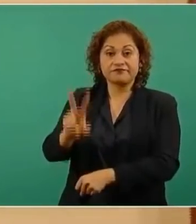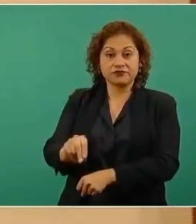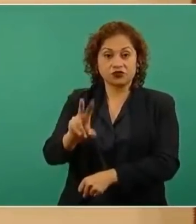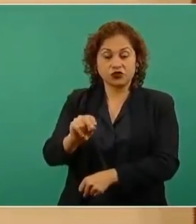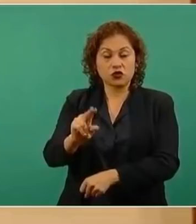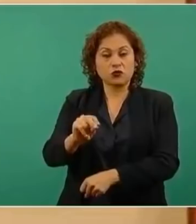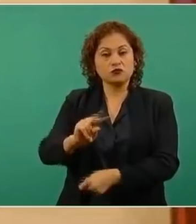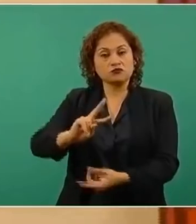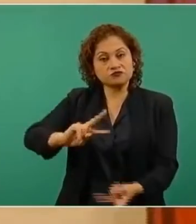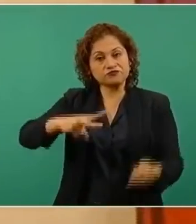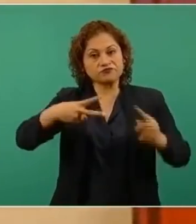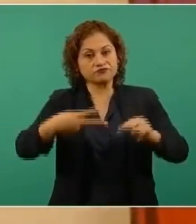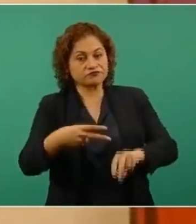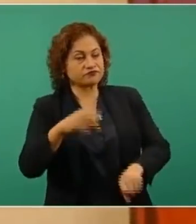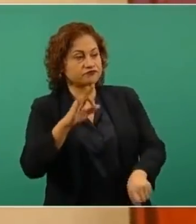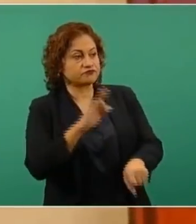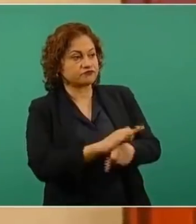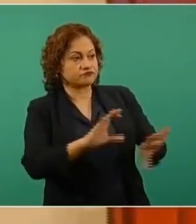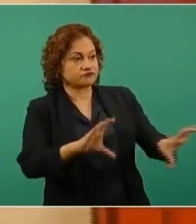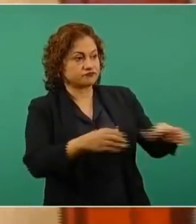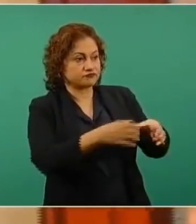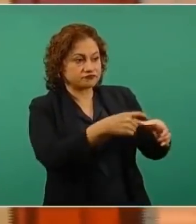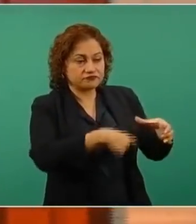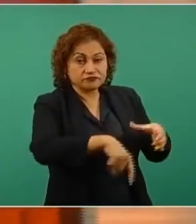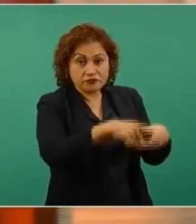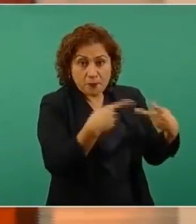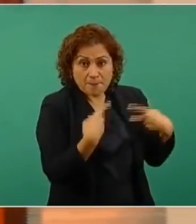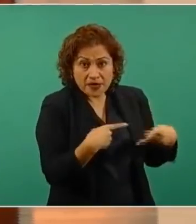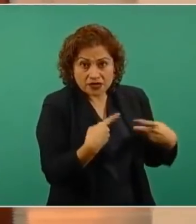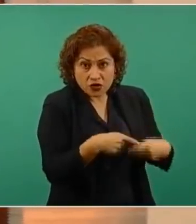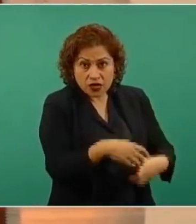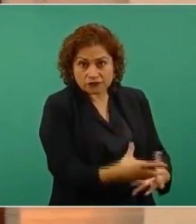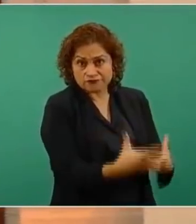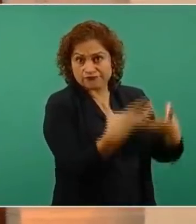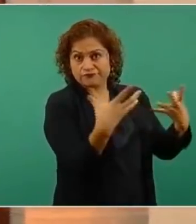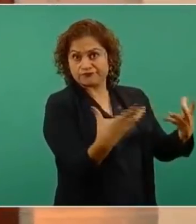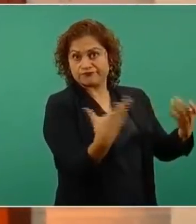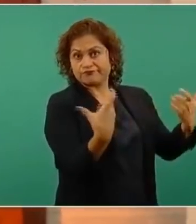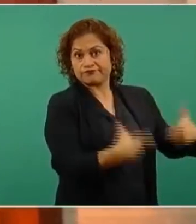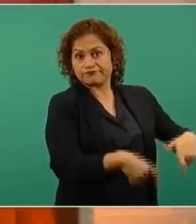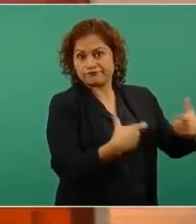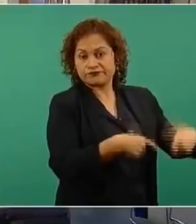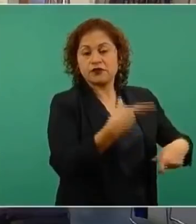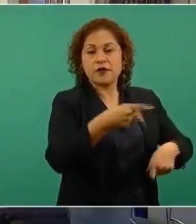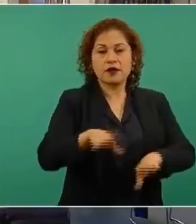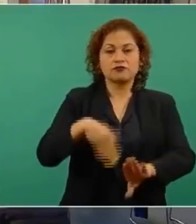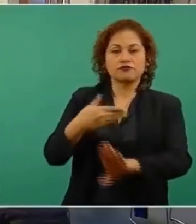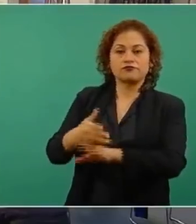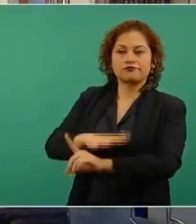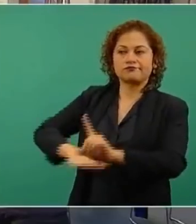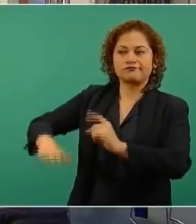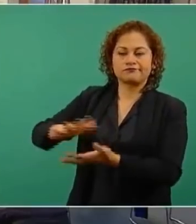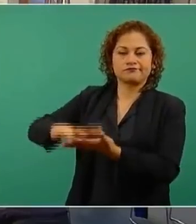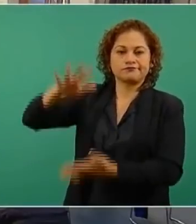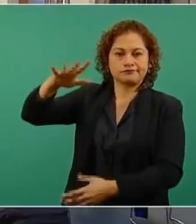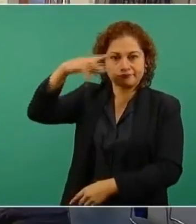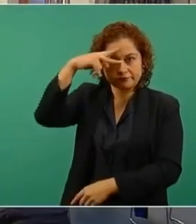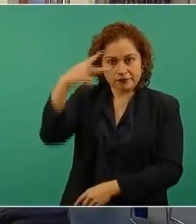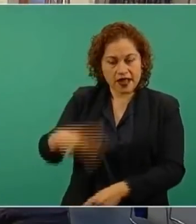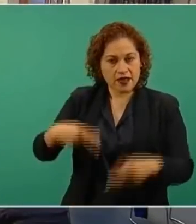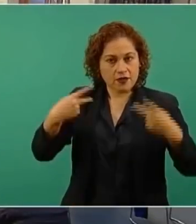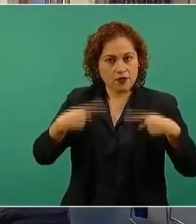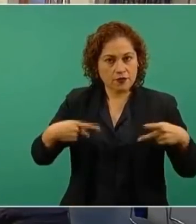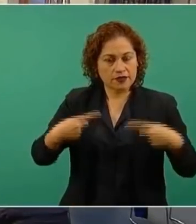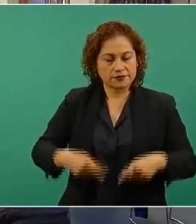grupo minoritario de la población, y es en contra de la mayor parte de los mexicanos, del pueblo de